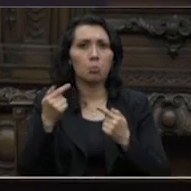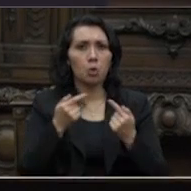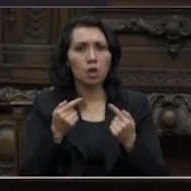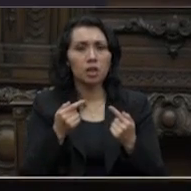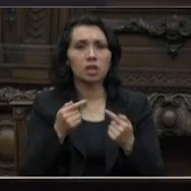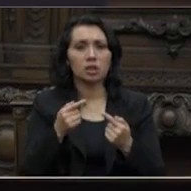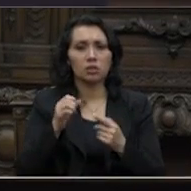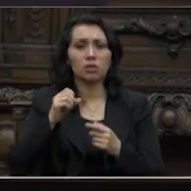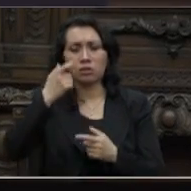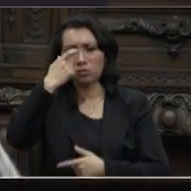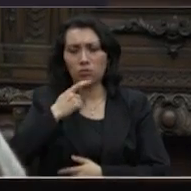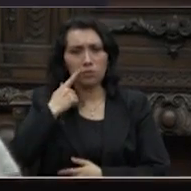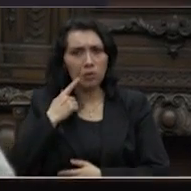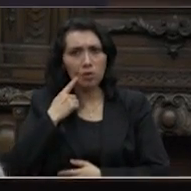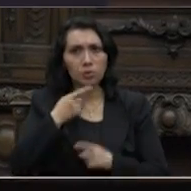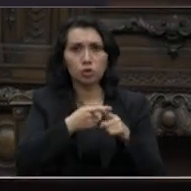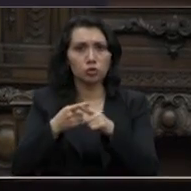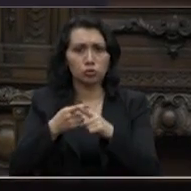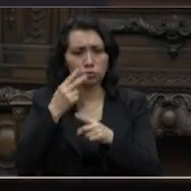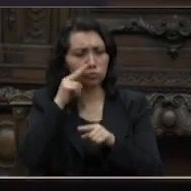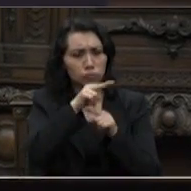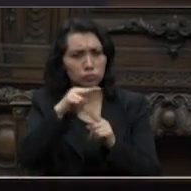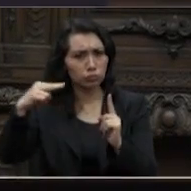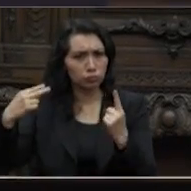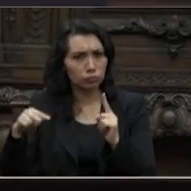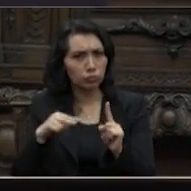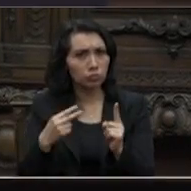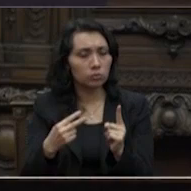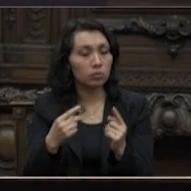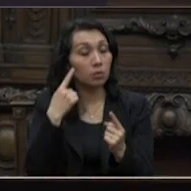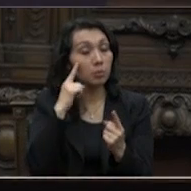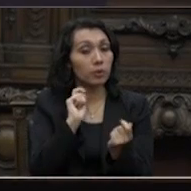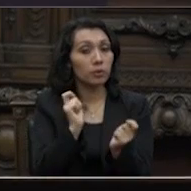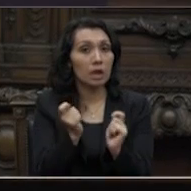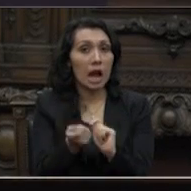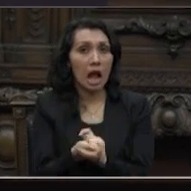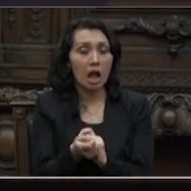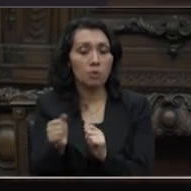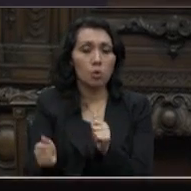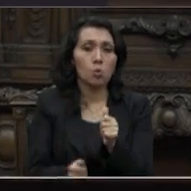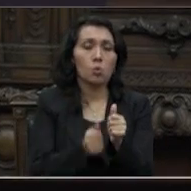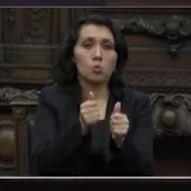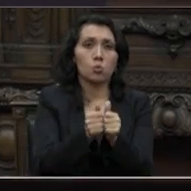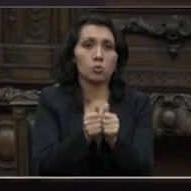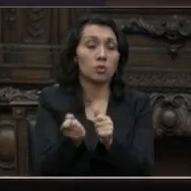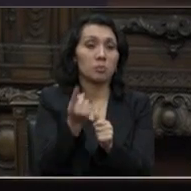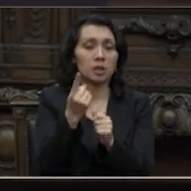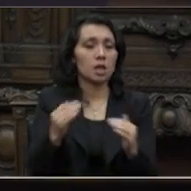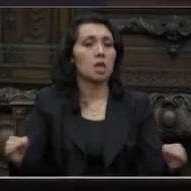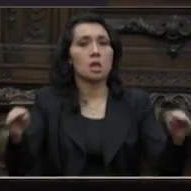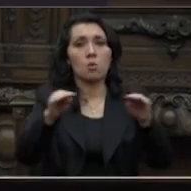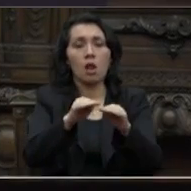político, antropológico, sociológico, pero se convierte en consustancial al principio de